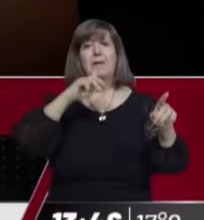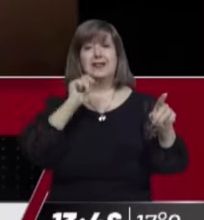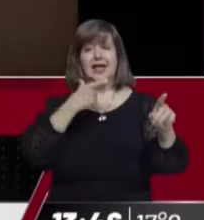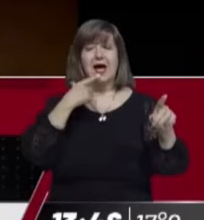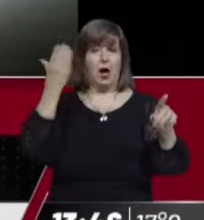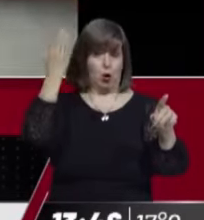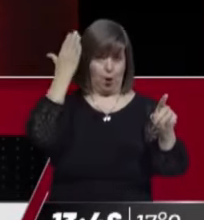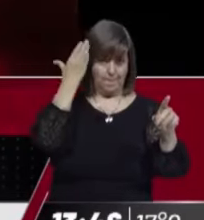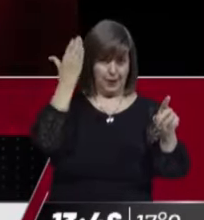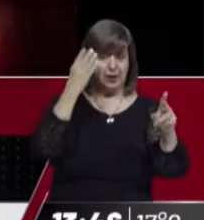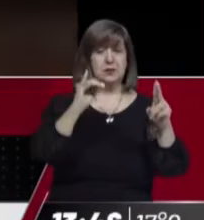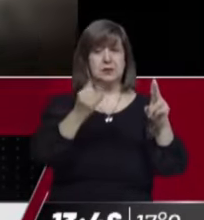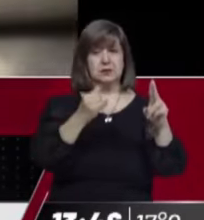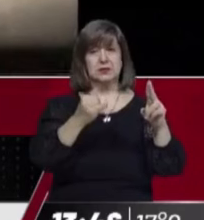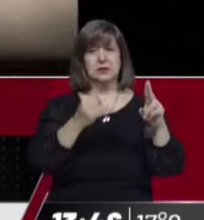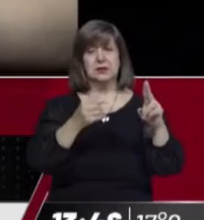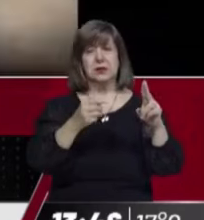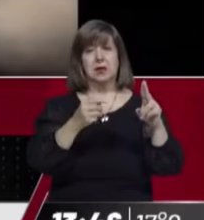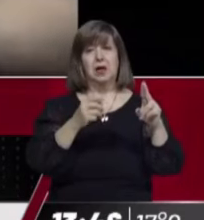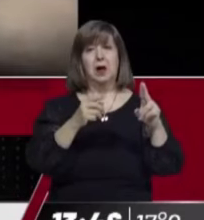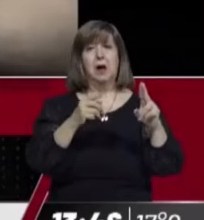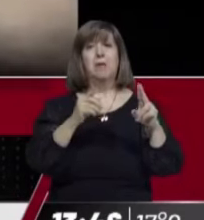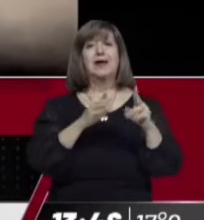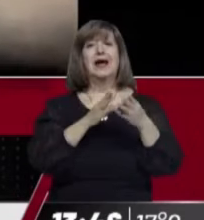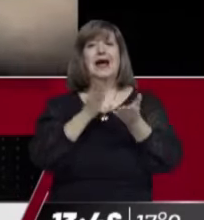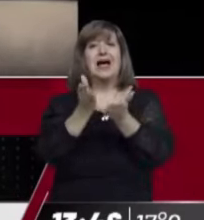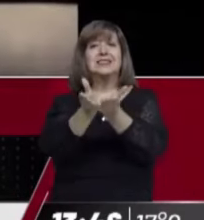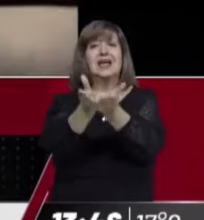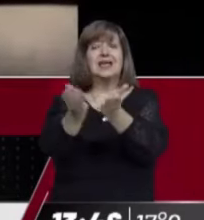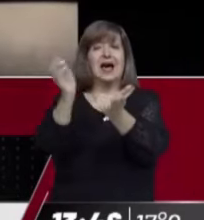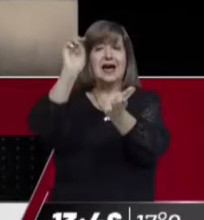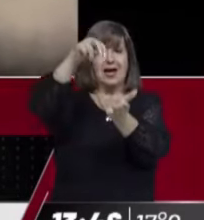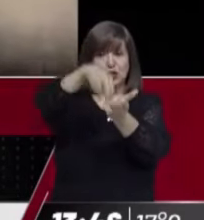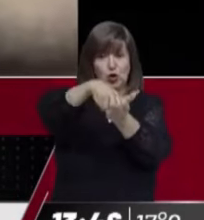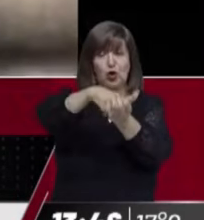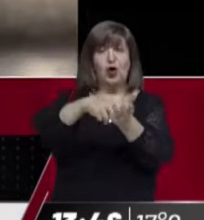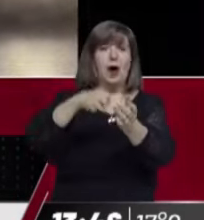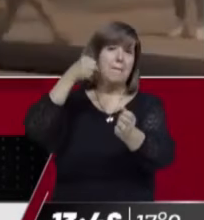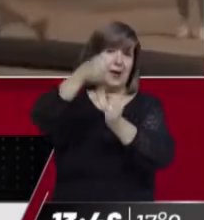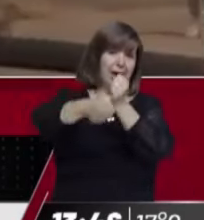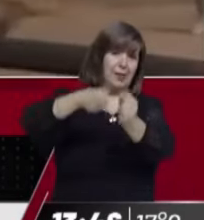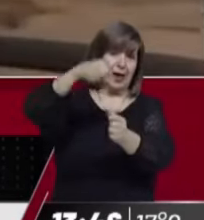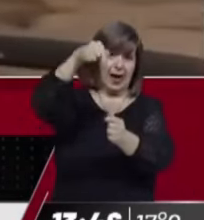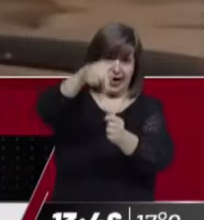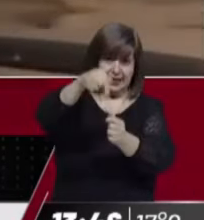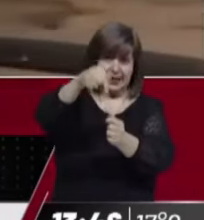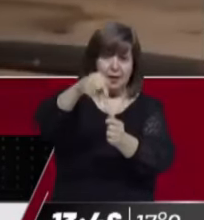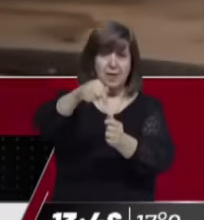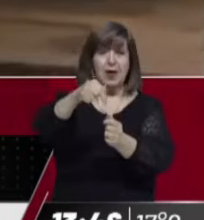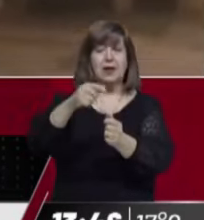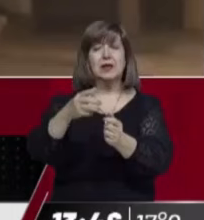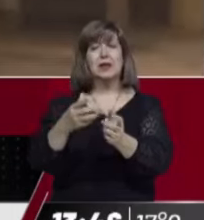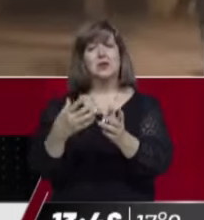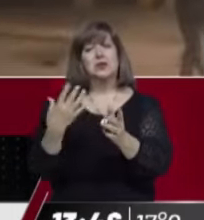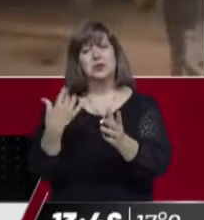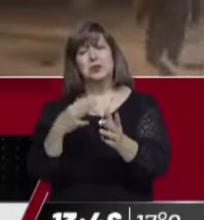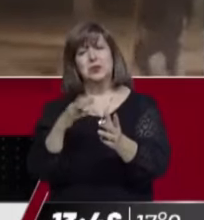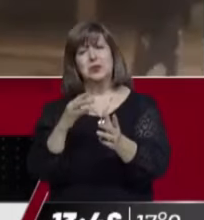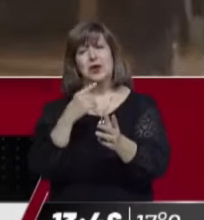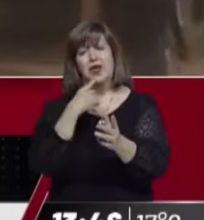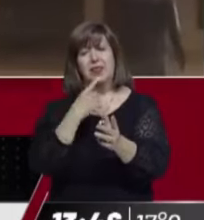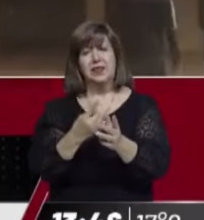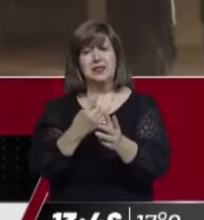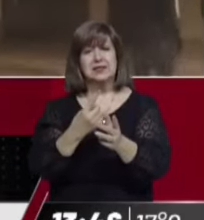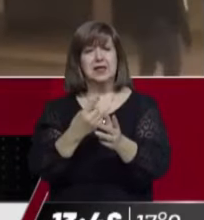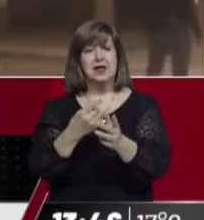golpeado porque él adentro de la sequia le siguen pegando eh Con decirte que el comentario que más me dolió de él